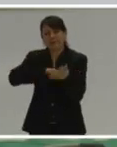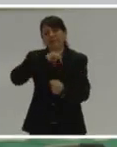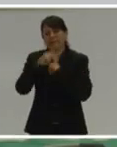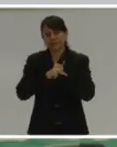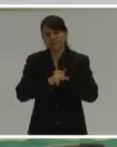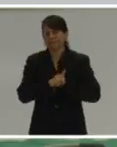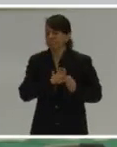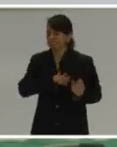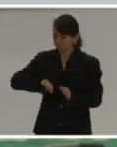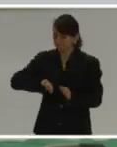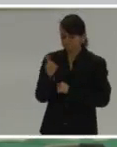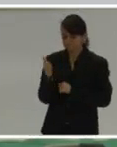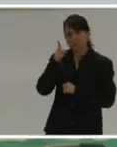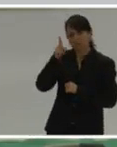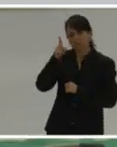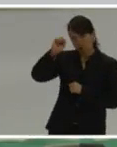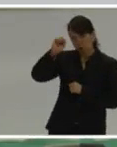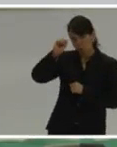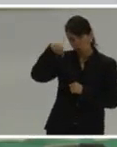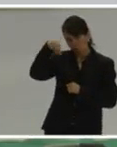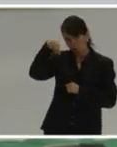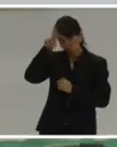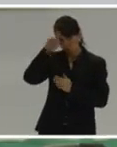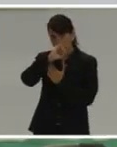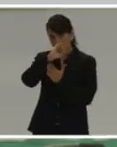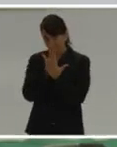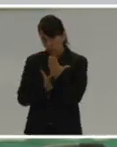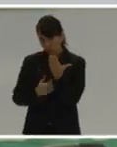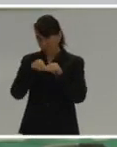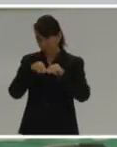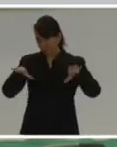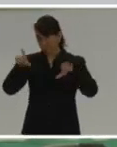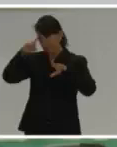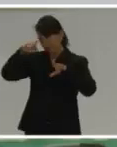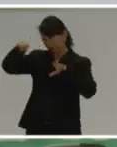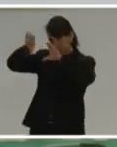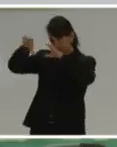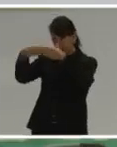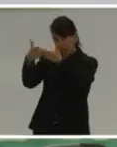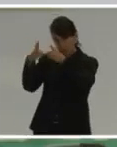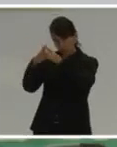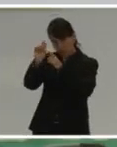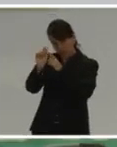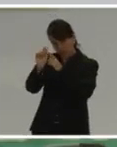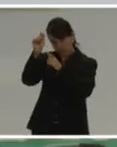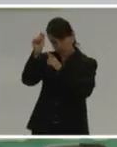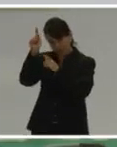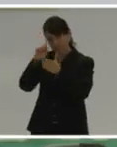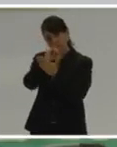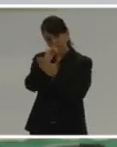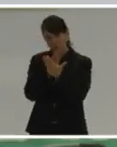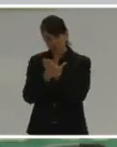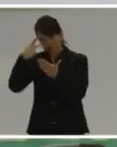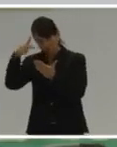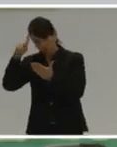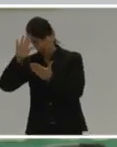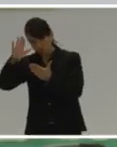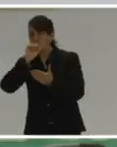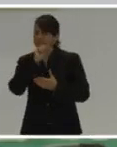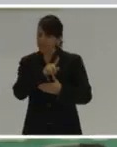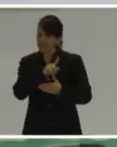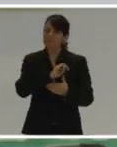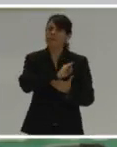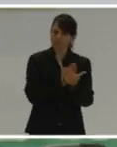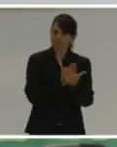un informe de las Naciones Unidas, del Grupo de Mecanismos de Expertos, y también informes nacionales, como informes